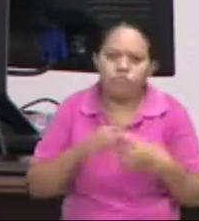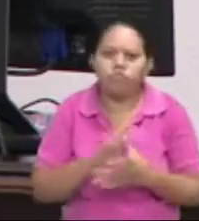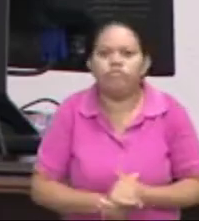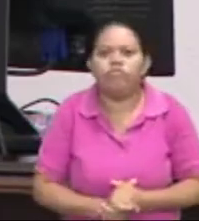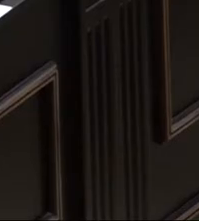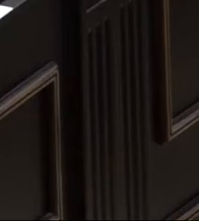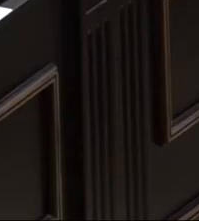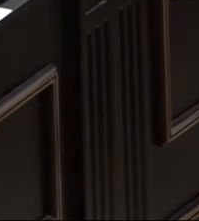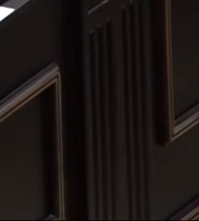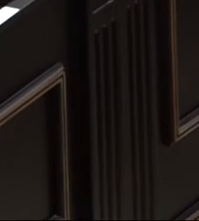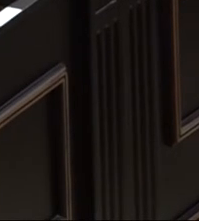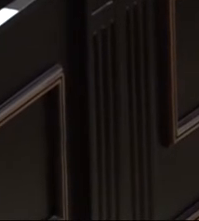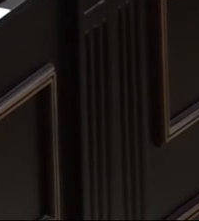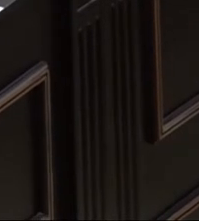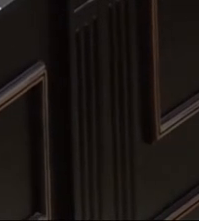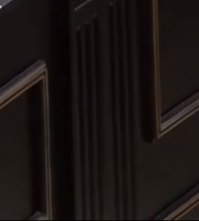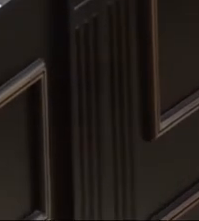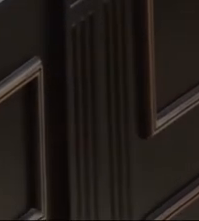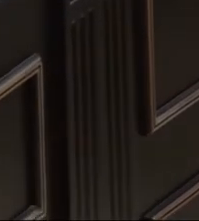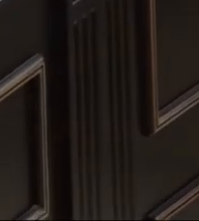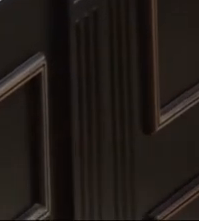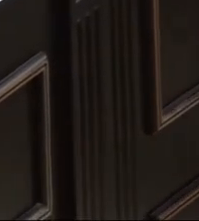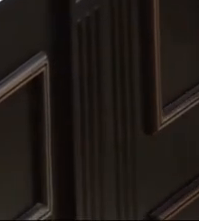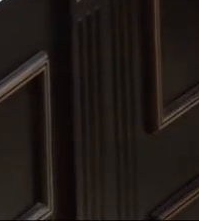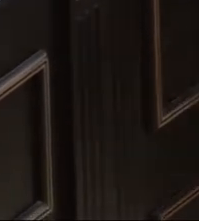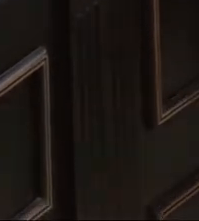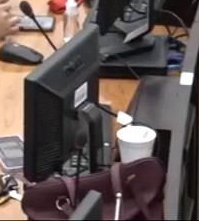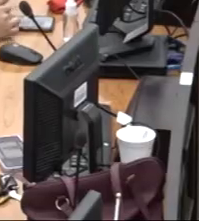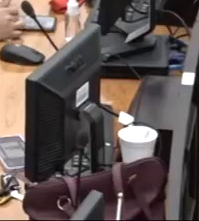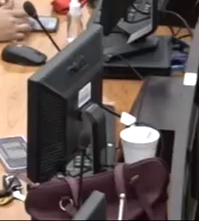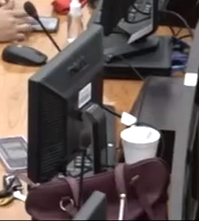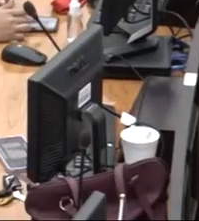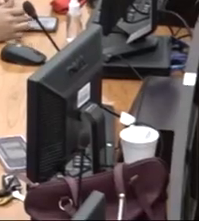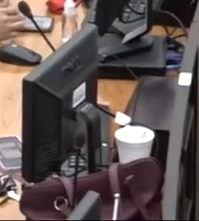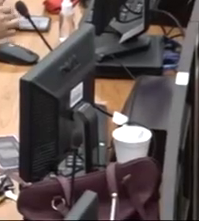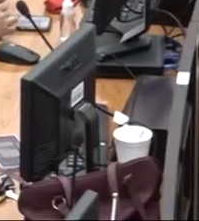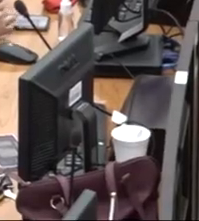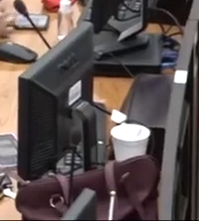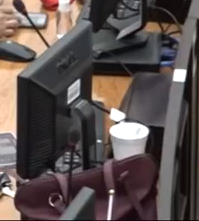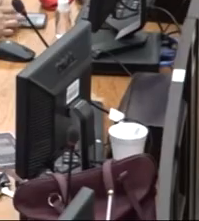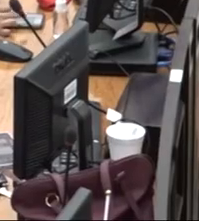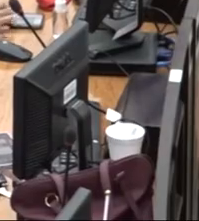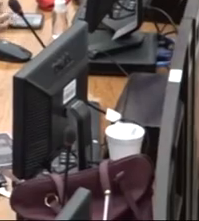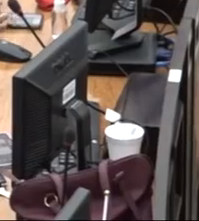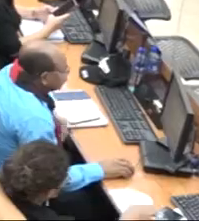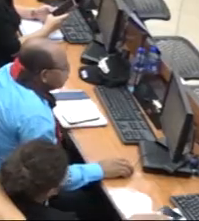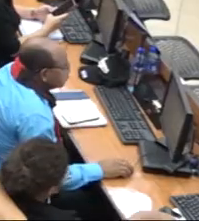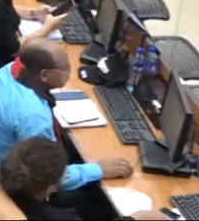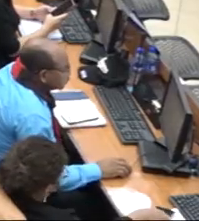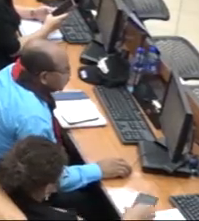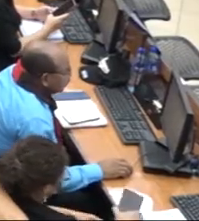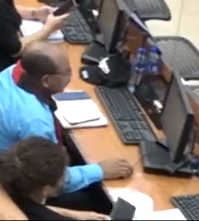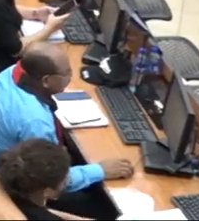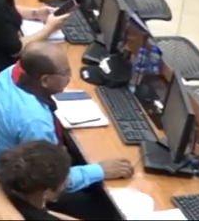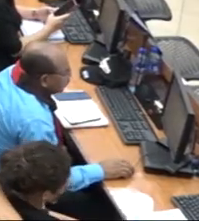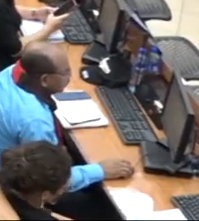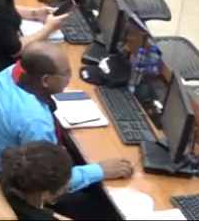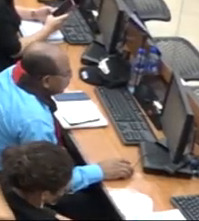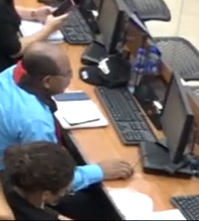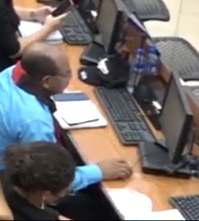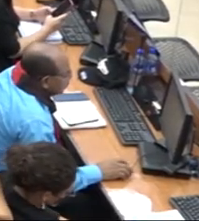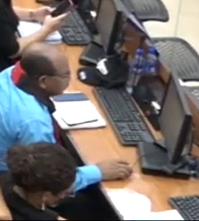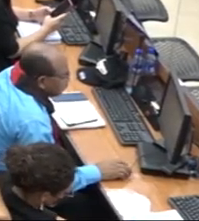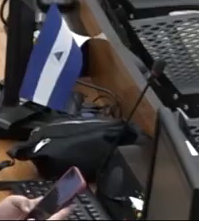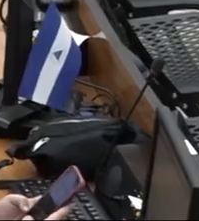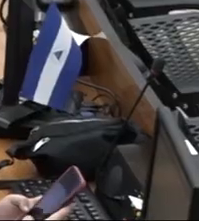sin perjuicio de la administración financiera de la misma, ejecutadas por el Ministerio de Hacienda y